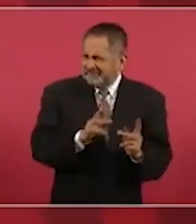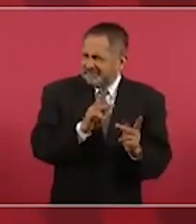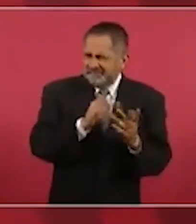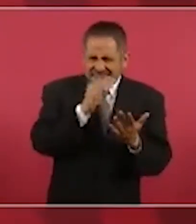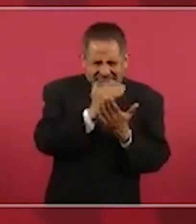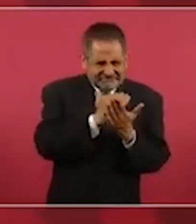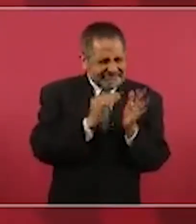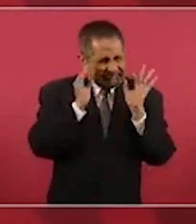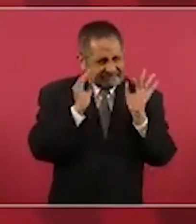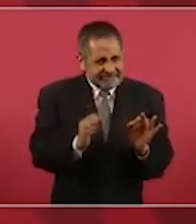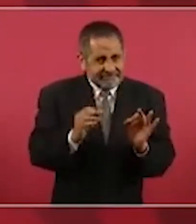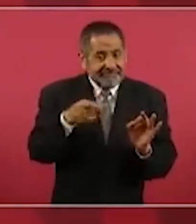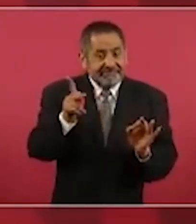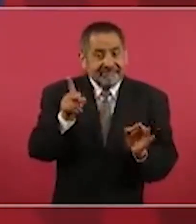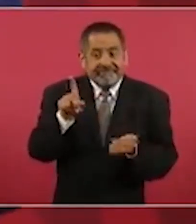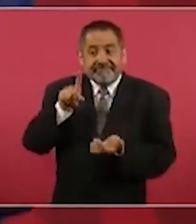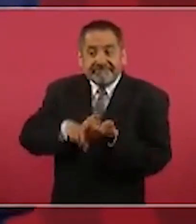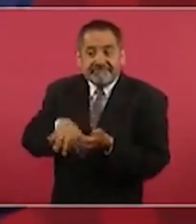pero